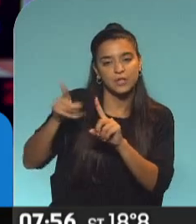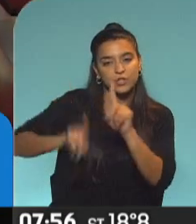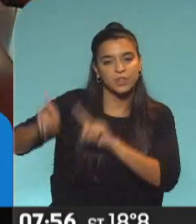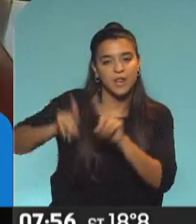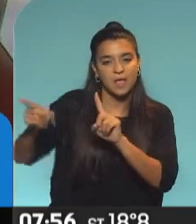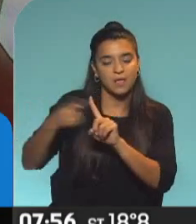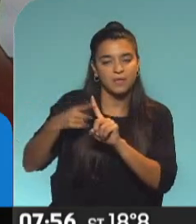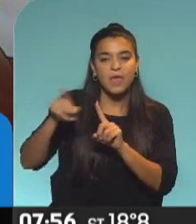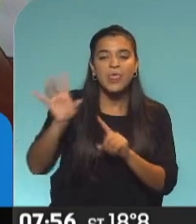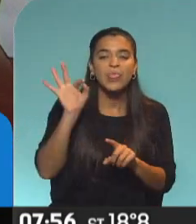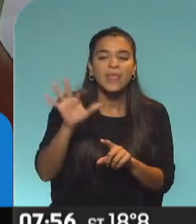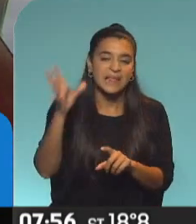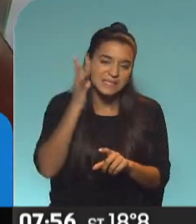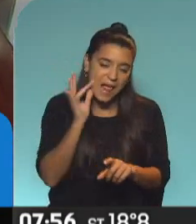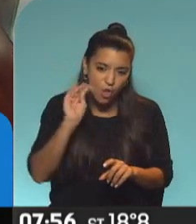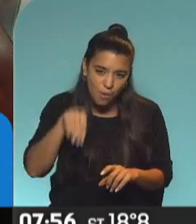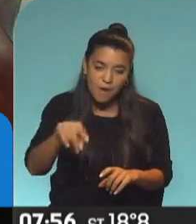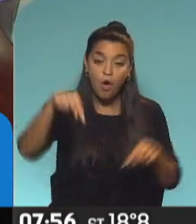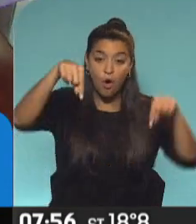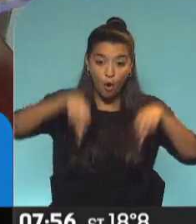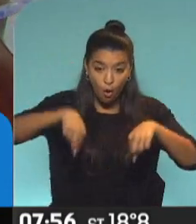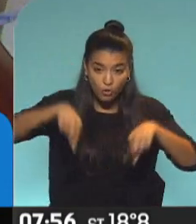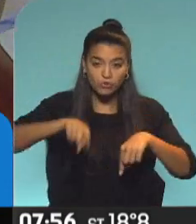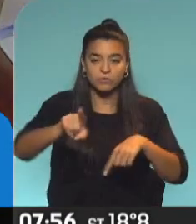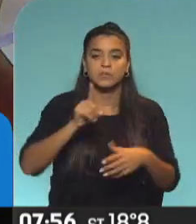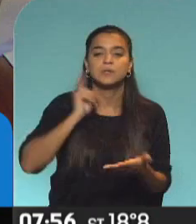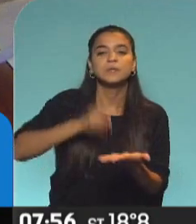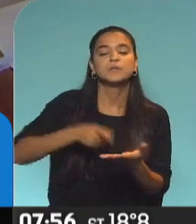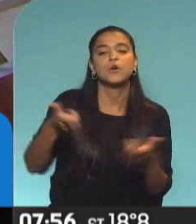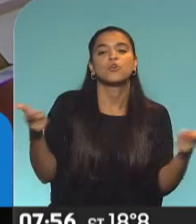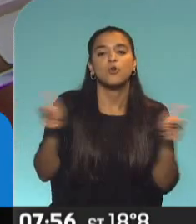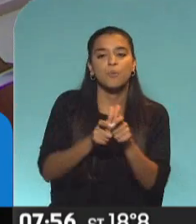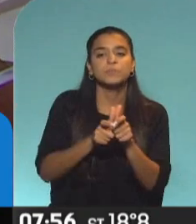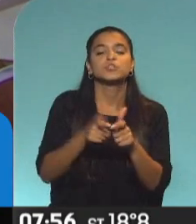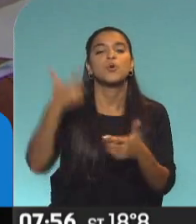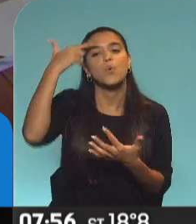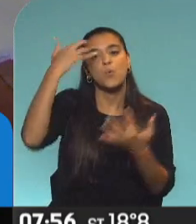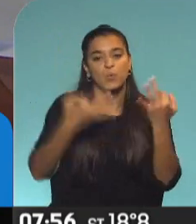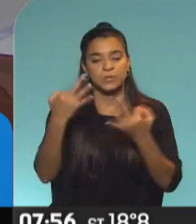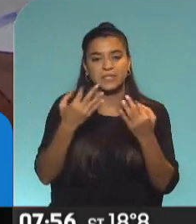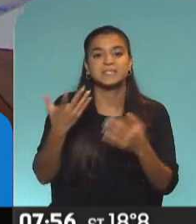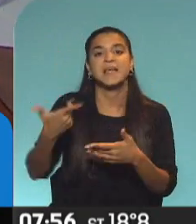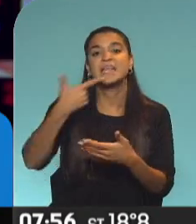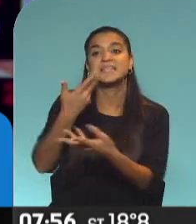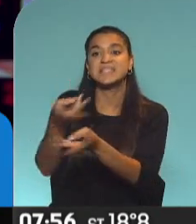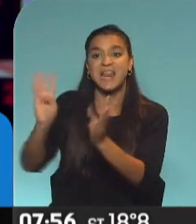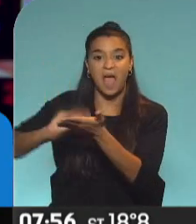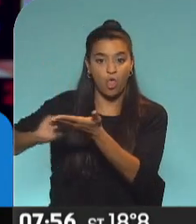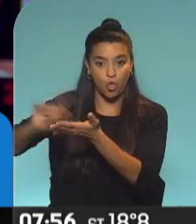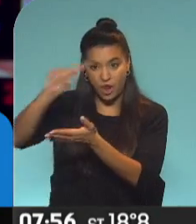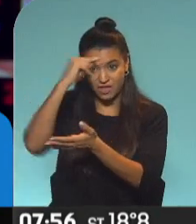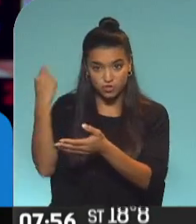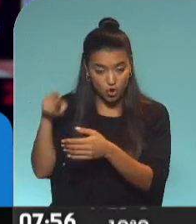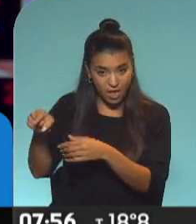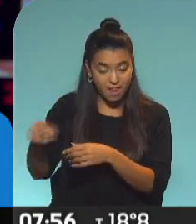un detalle para tener en cuenta hoy se va a conocer el dictamen de la comisión de justicia en el senado nacional a propósito de este